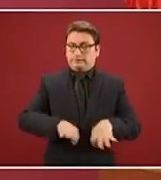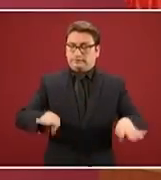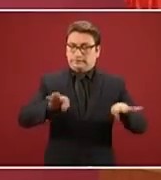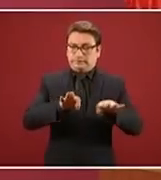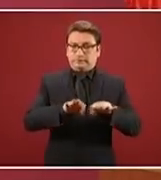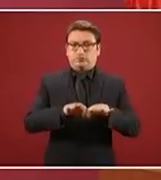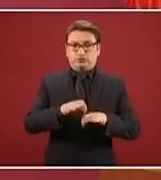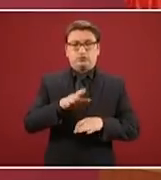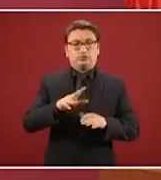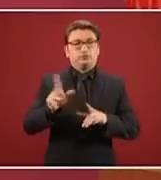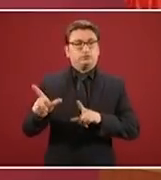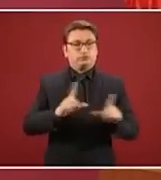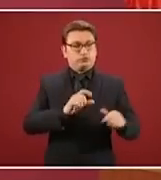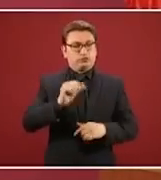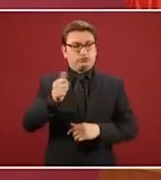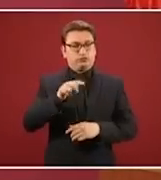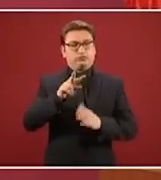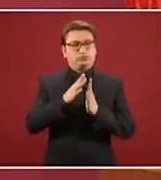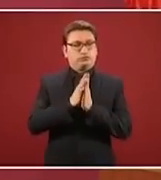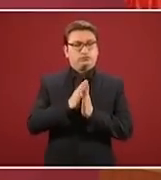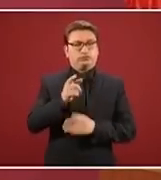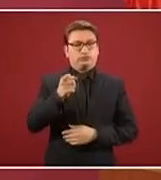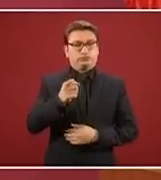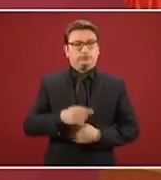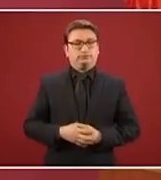y si pasan a la siguiente por favor